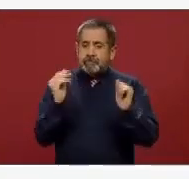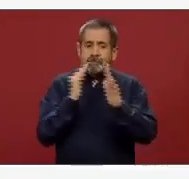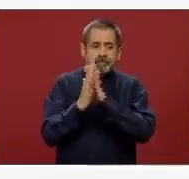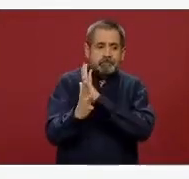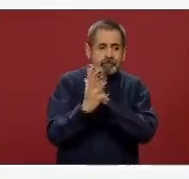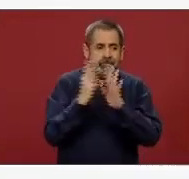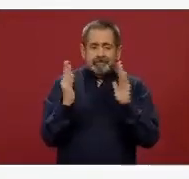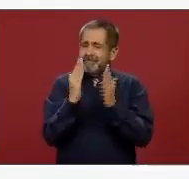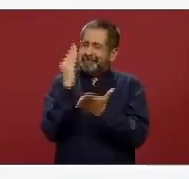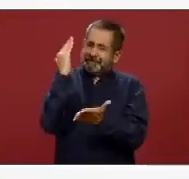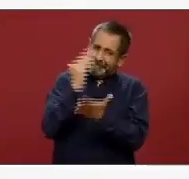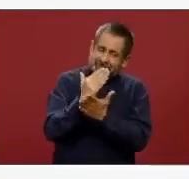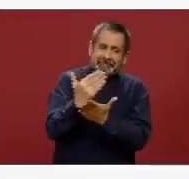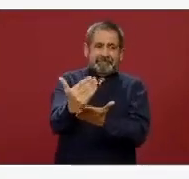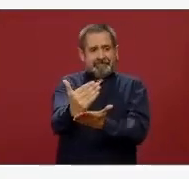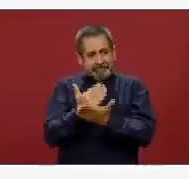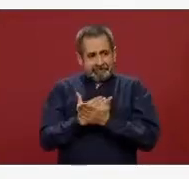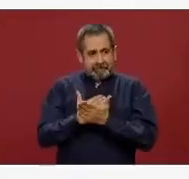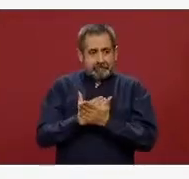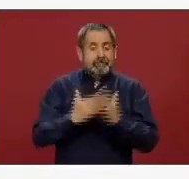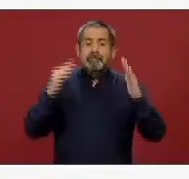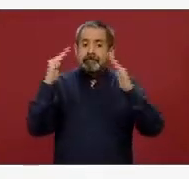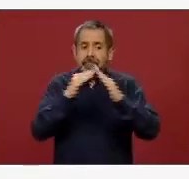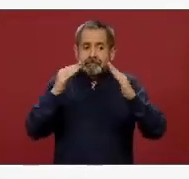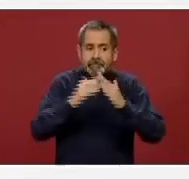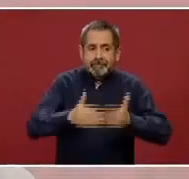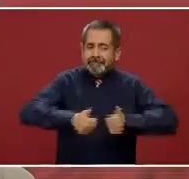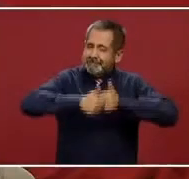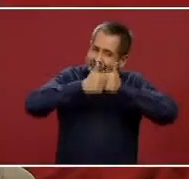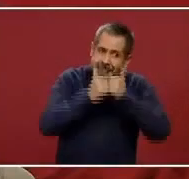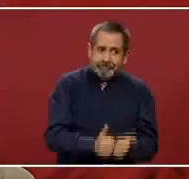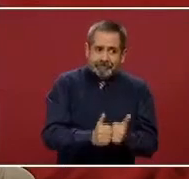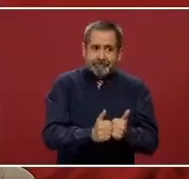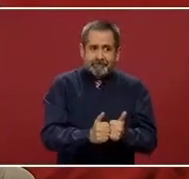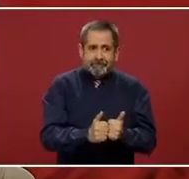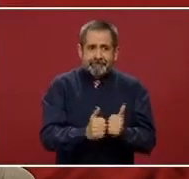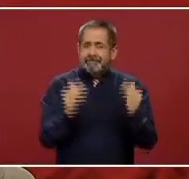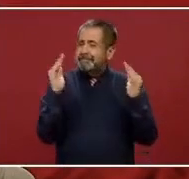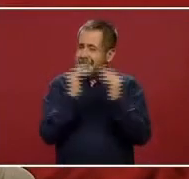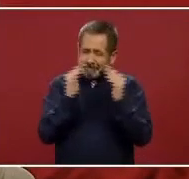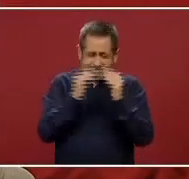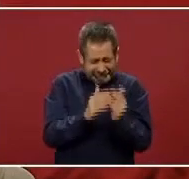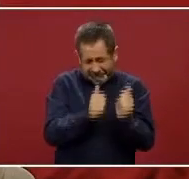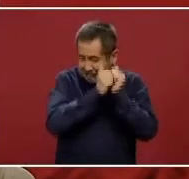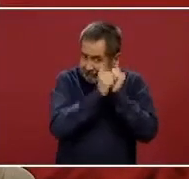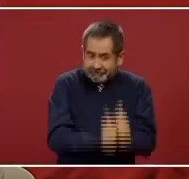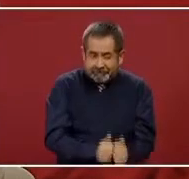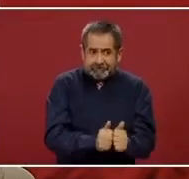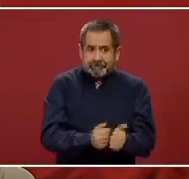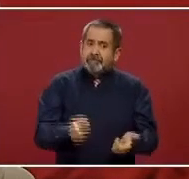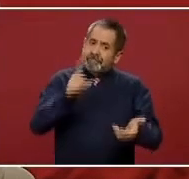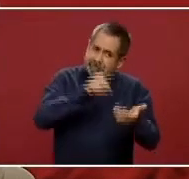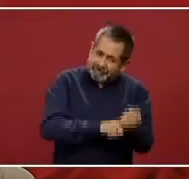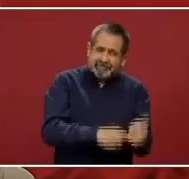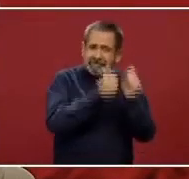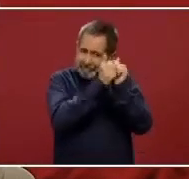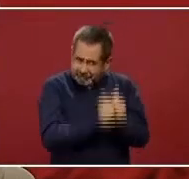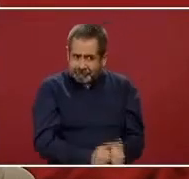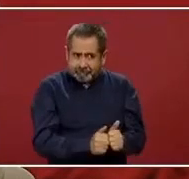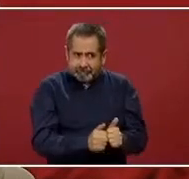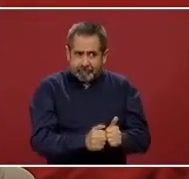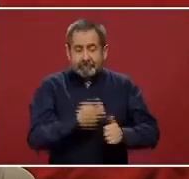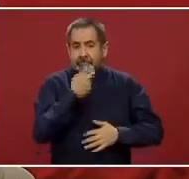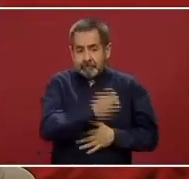las personas. Quédate en casa, quédate en casa. Ese es el mensaje. Y cuando